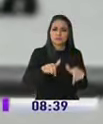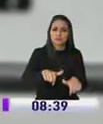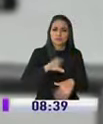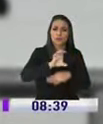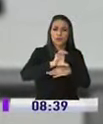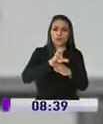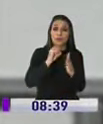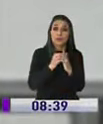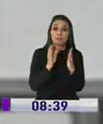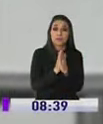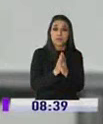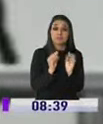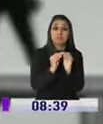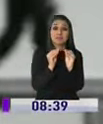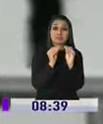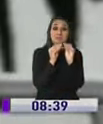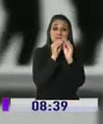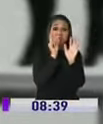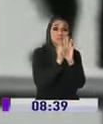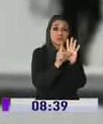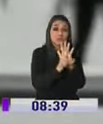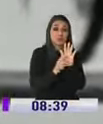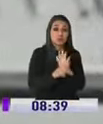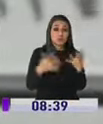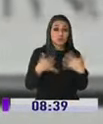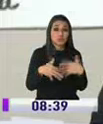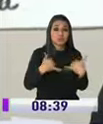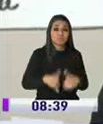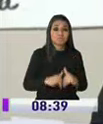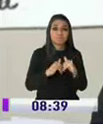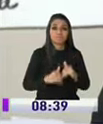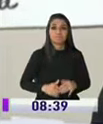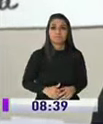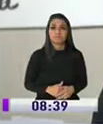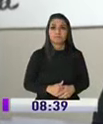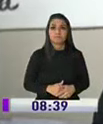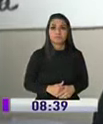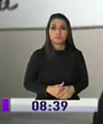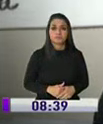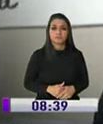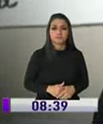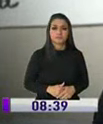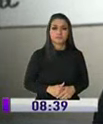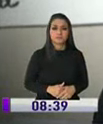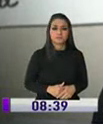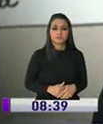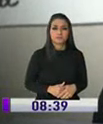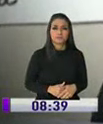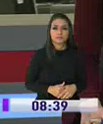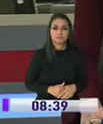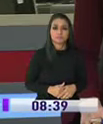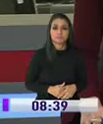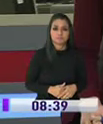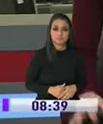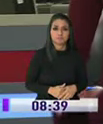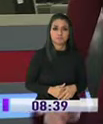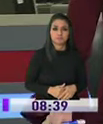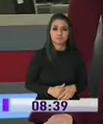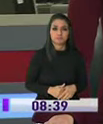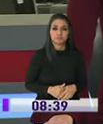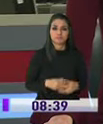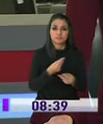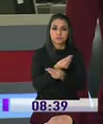más se reportan terribles casos, informó Enrique Muñoz. Y además les contamos